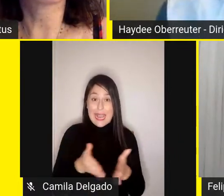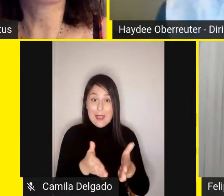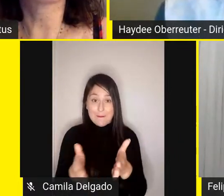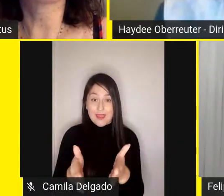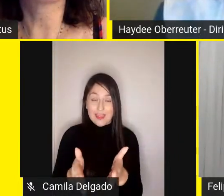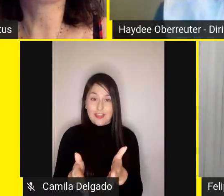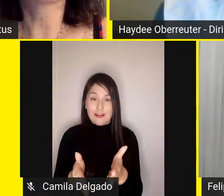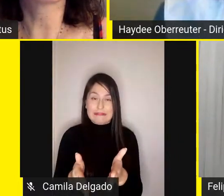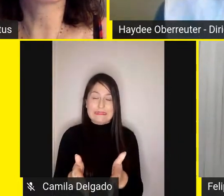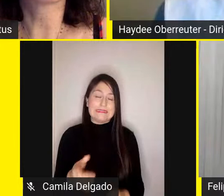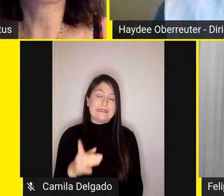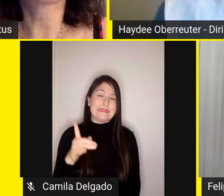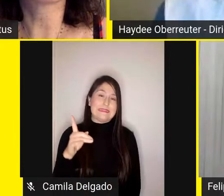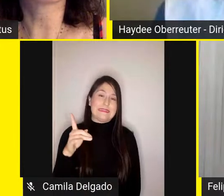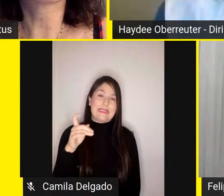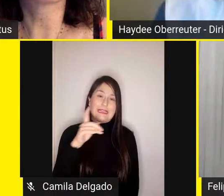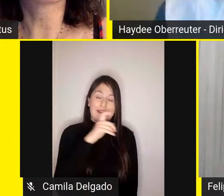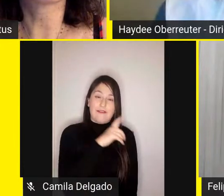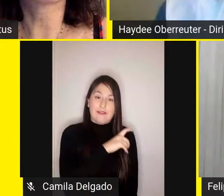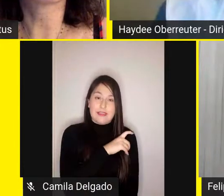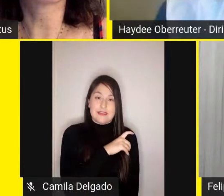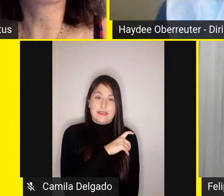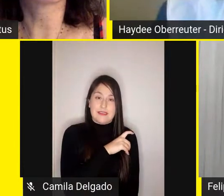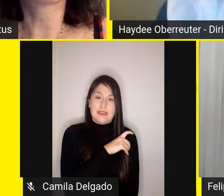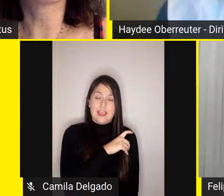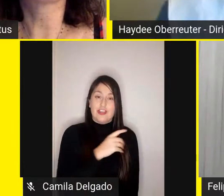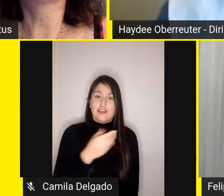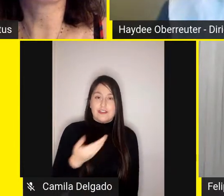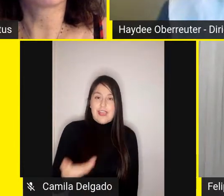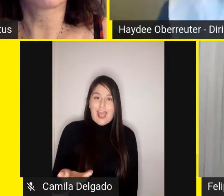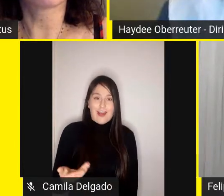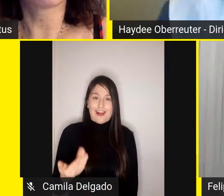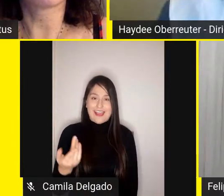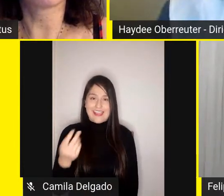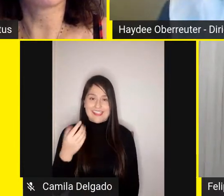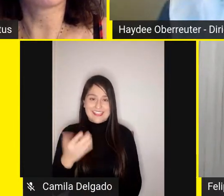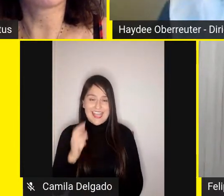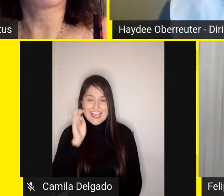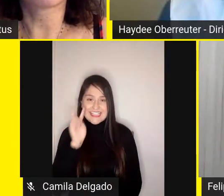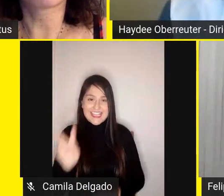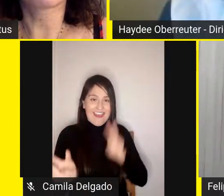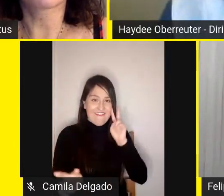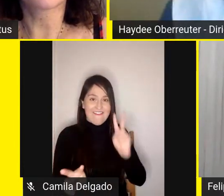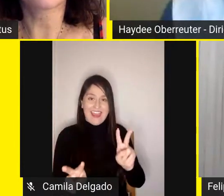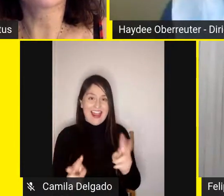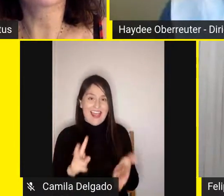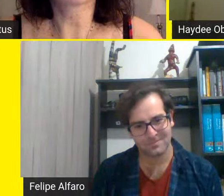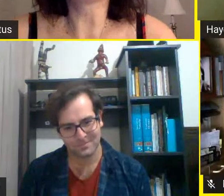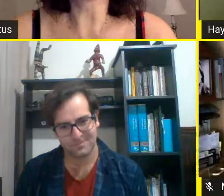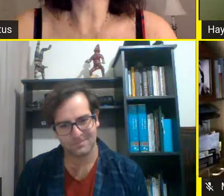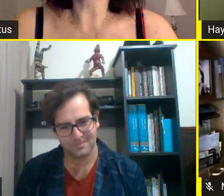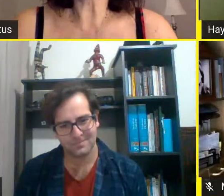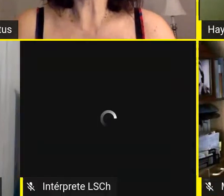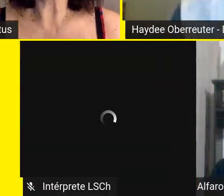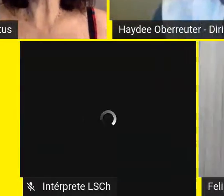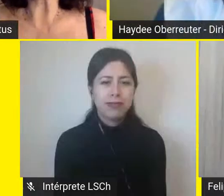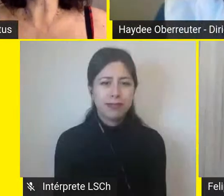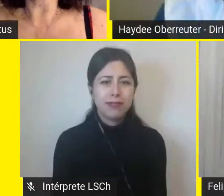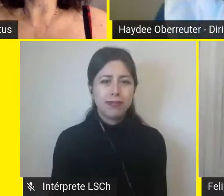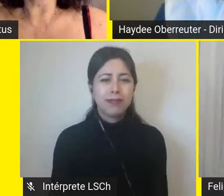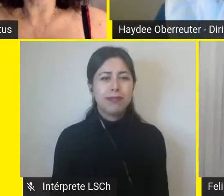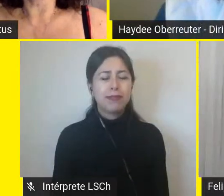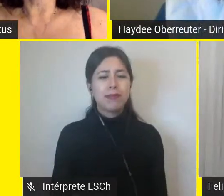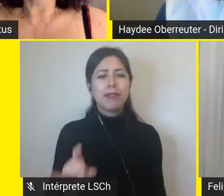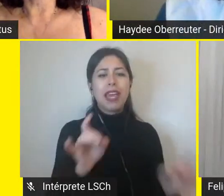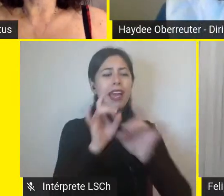han caído las caretas, entonces queda claro que hay clases en conflicto, queda claro que estamos afectando los intereses de un sector